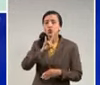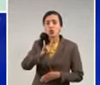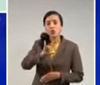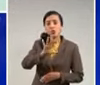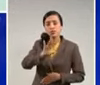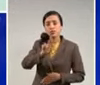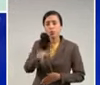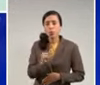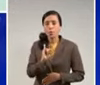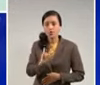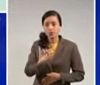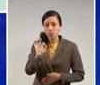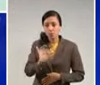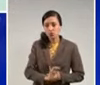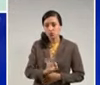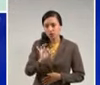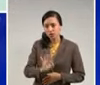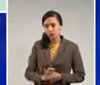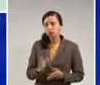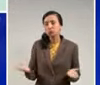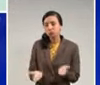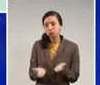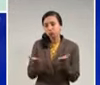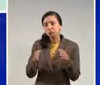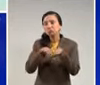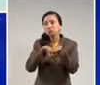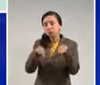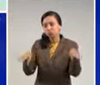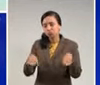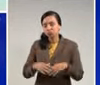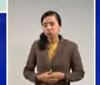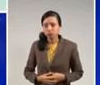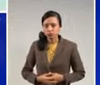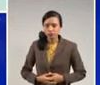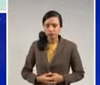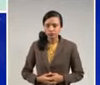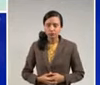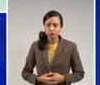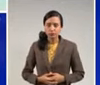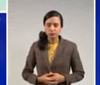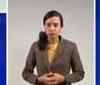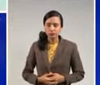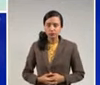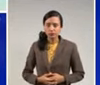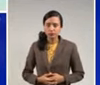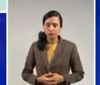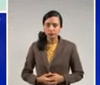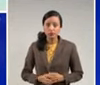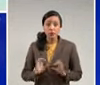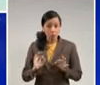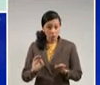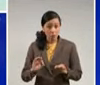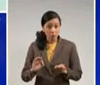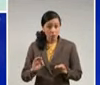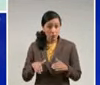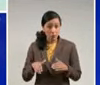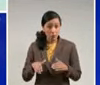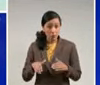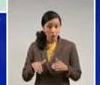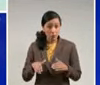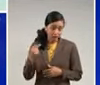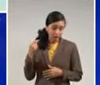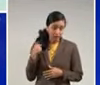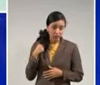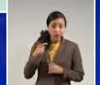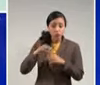95,6%, tienen una evolución clínica estable. Como dije anteriormente, se acumulan